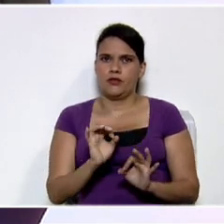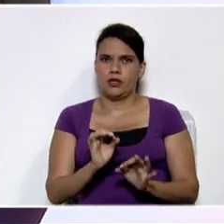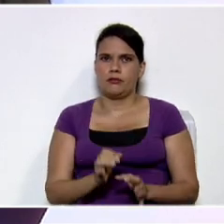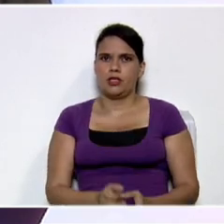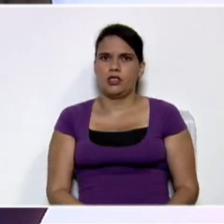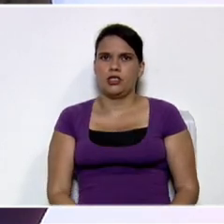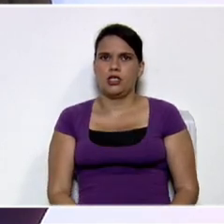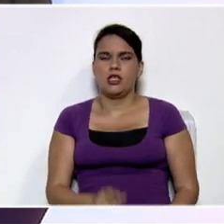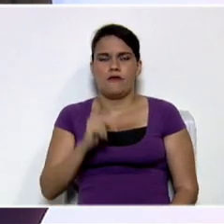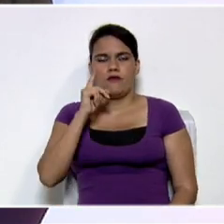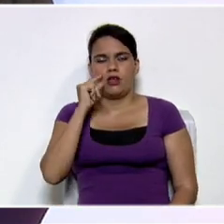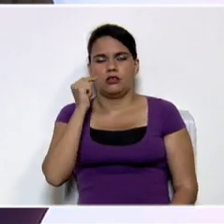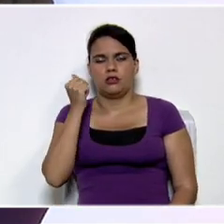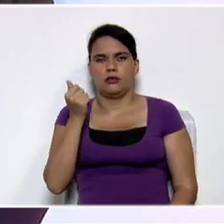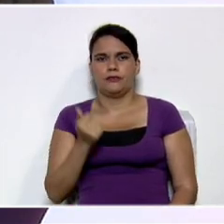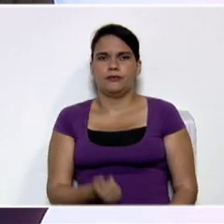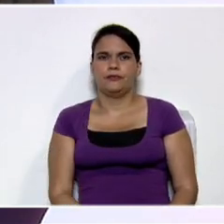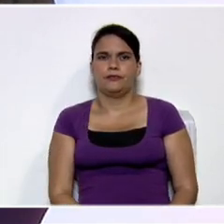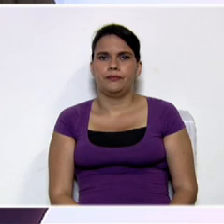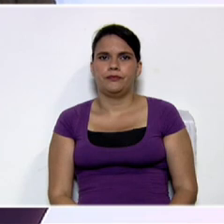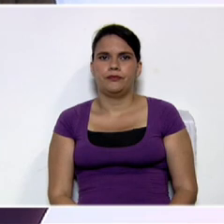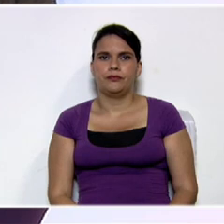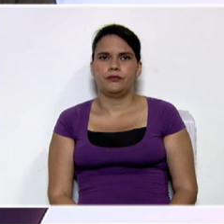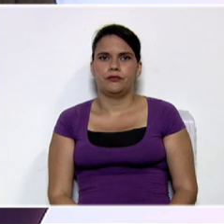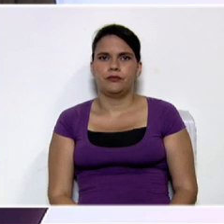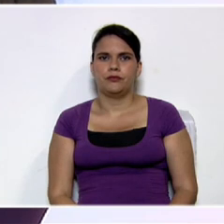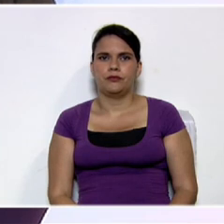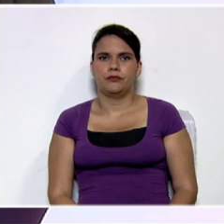Holanda y de Francia.